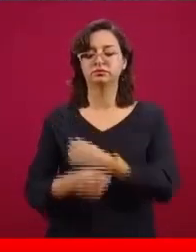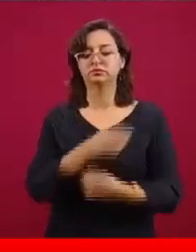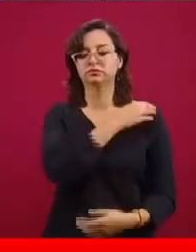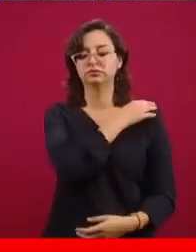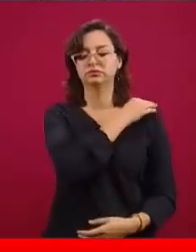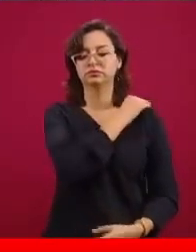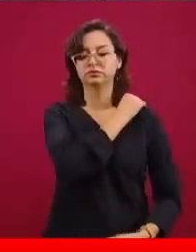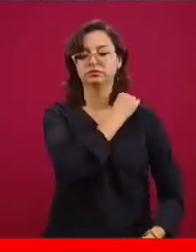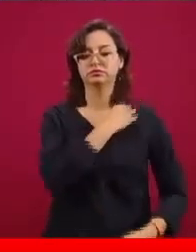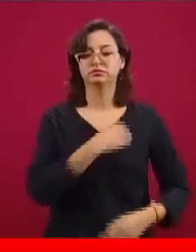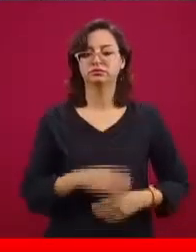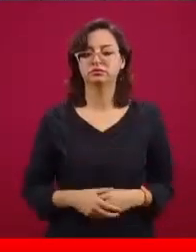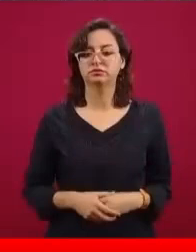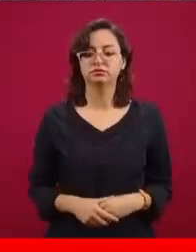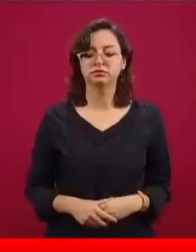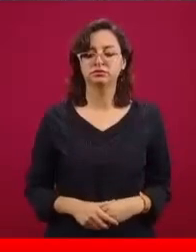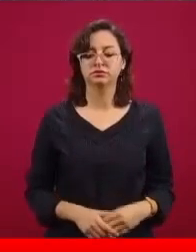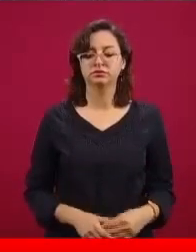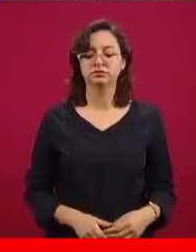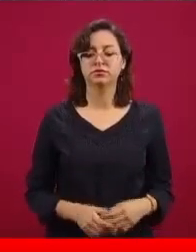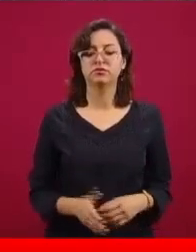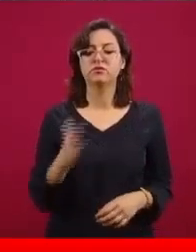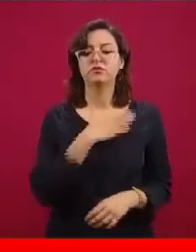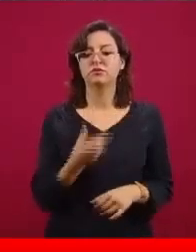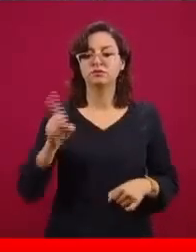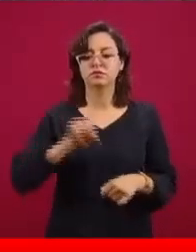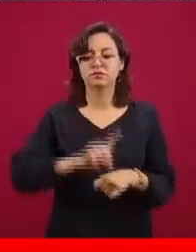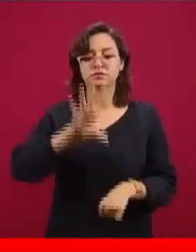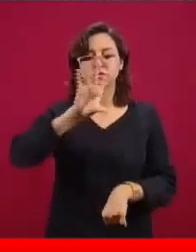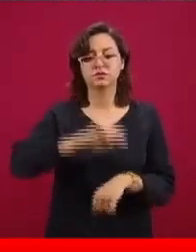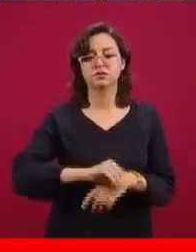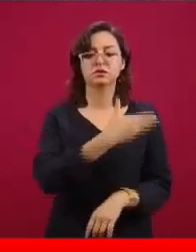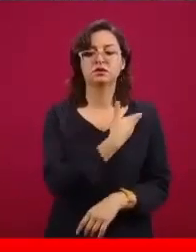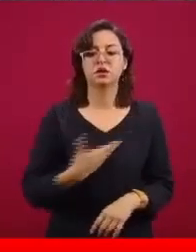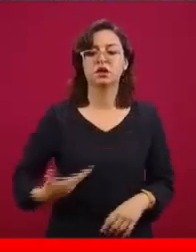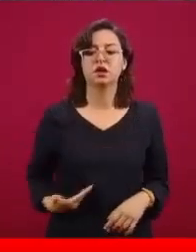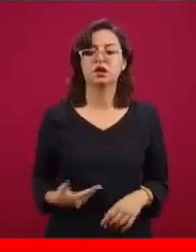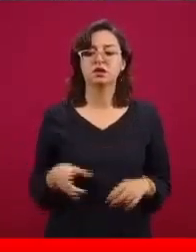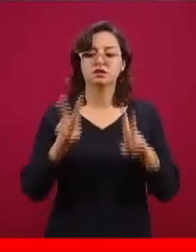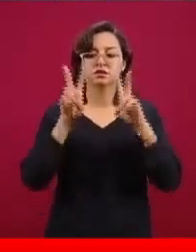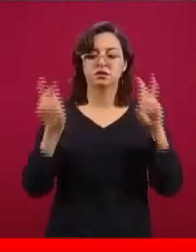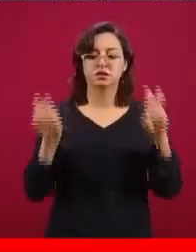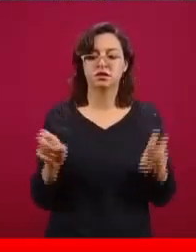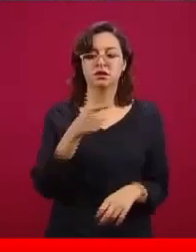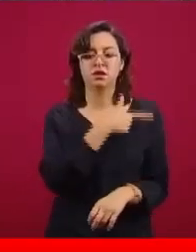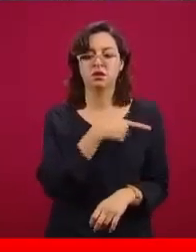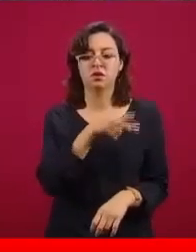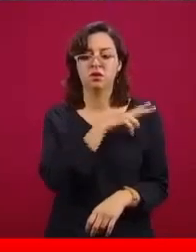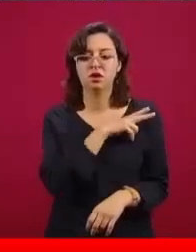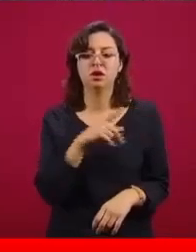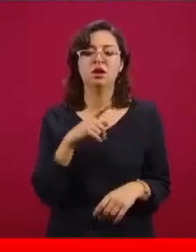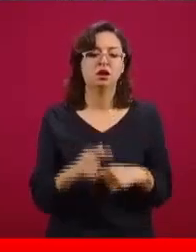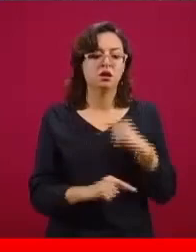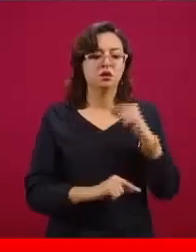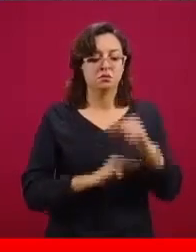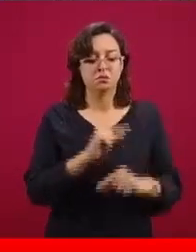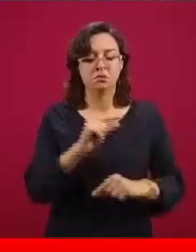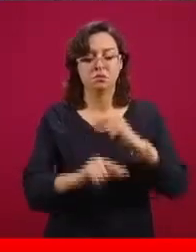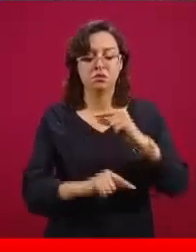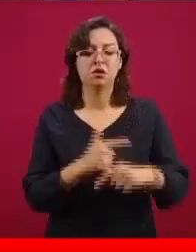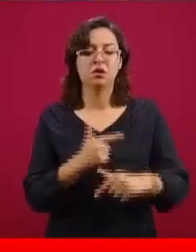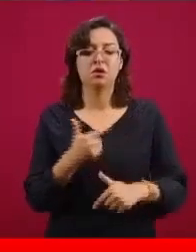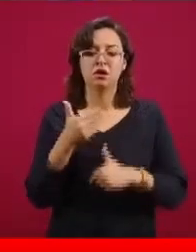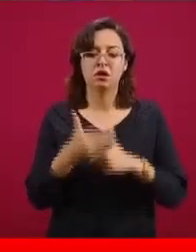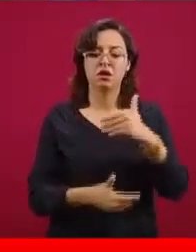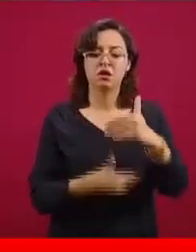buenos días compromisos señor presidente por parte de la guardia nacional hemos tenido algunos avances principalmente en lo